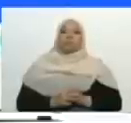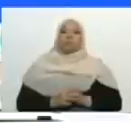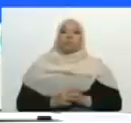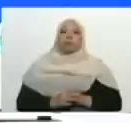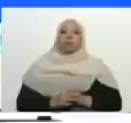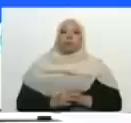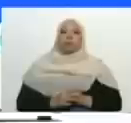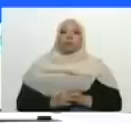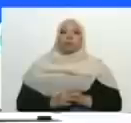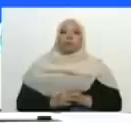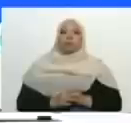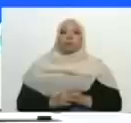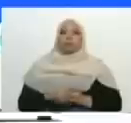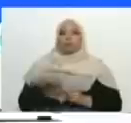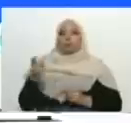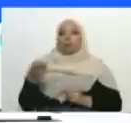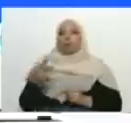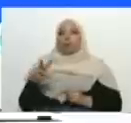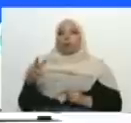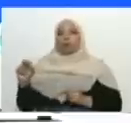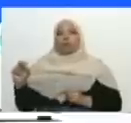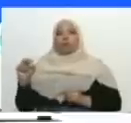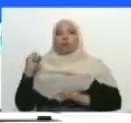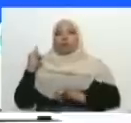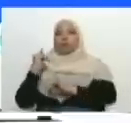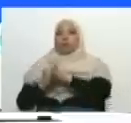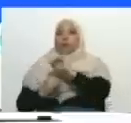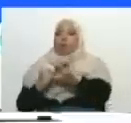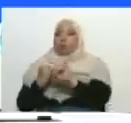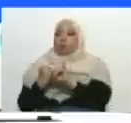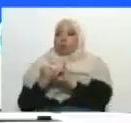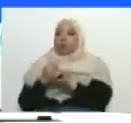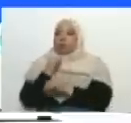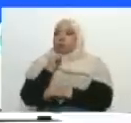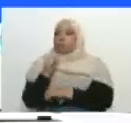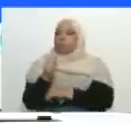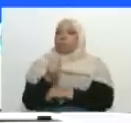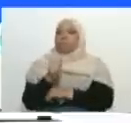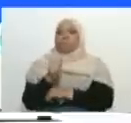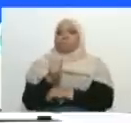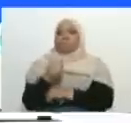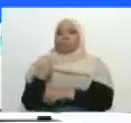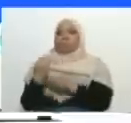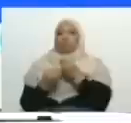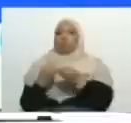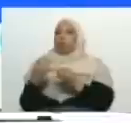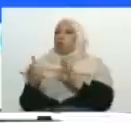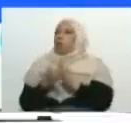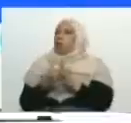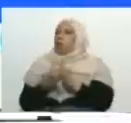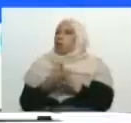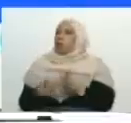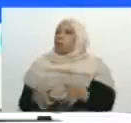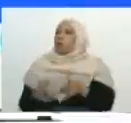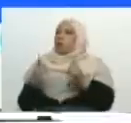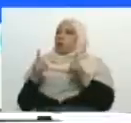Es realmente un escándalo internacional lo que significa esta licencia.